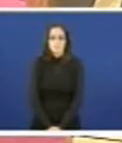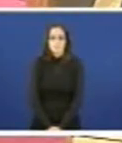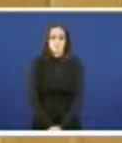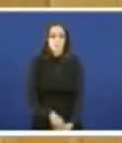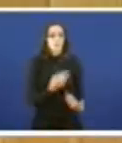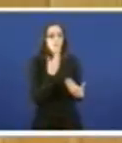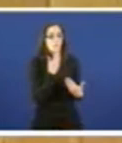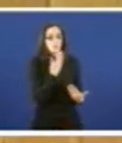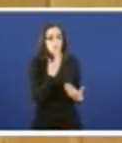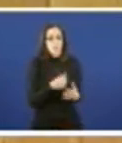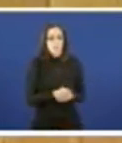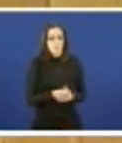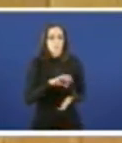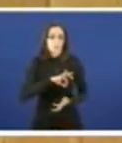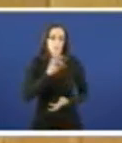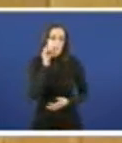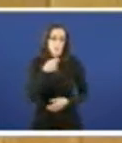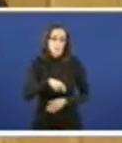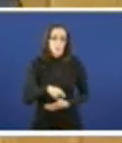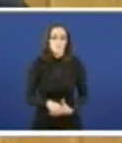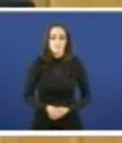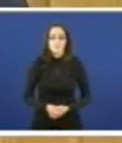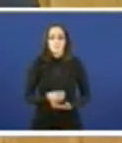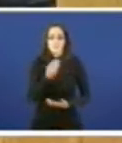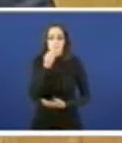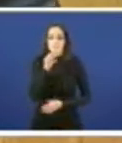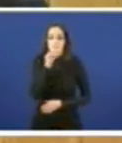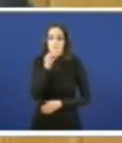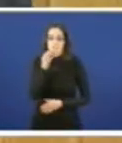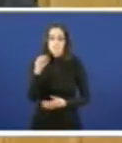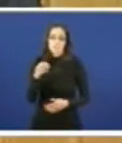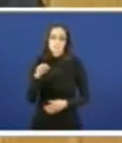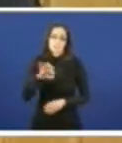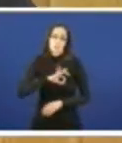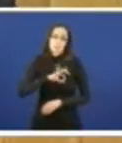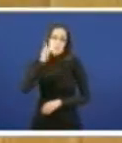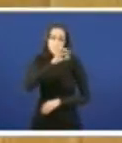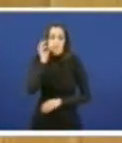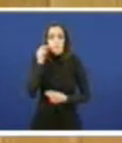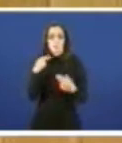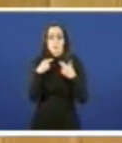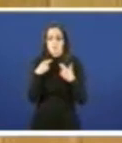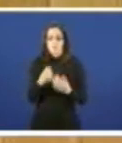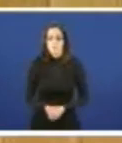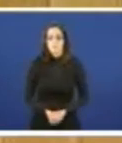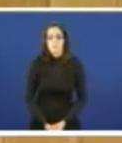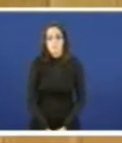Moitas gracias, señora presidenta. Moi boa tarde, señoras diputadas e señores deputados.